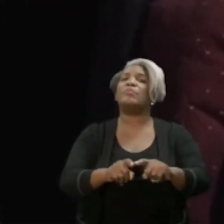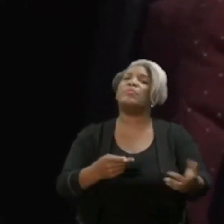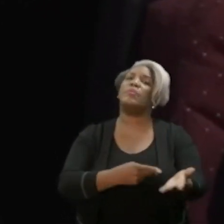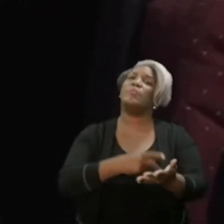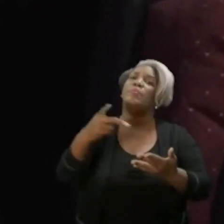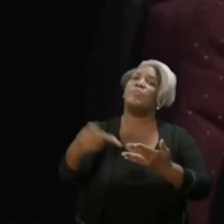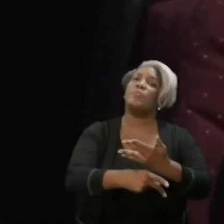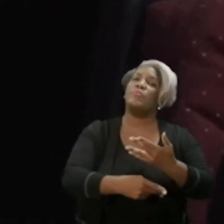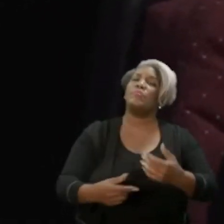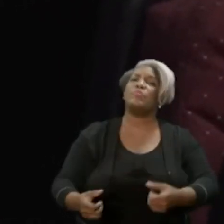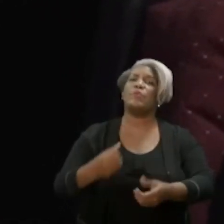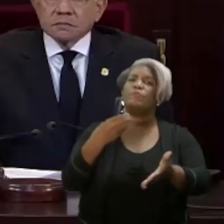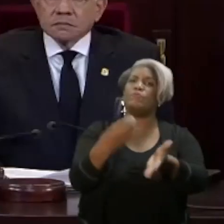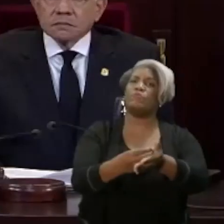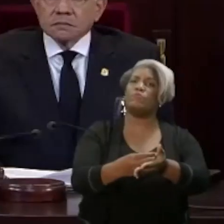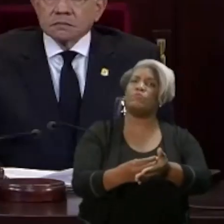económico.